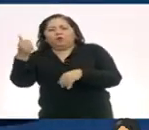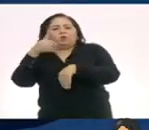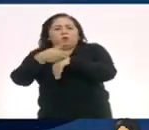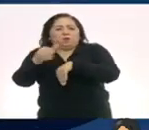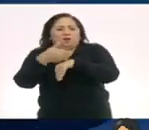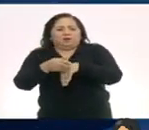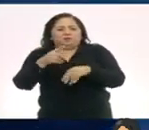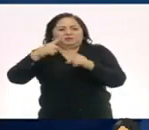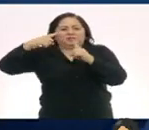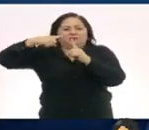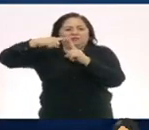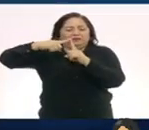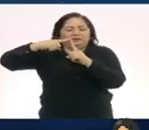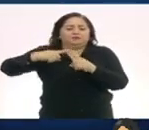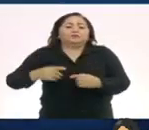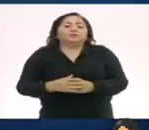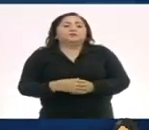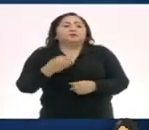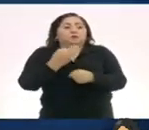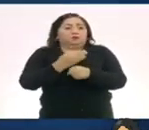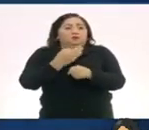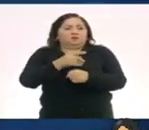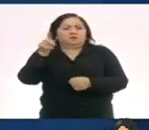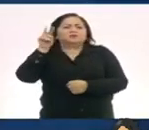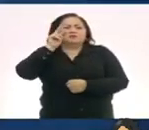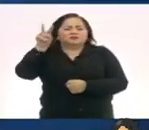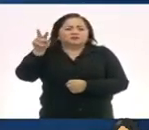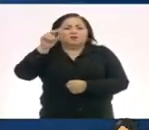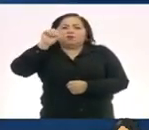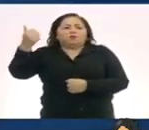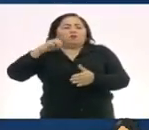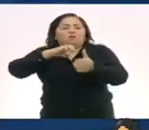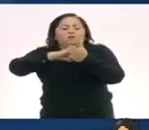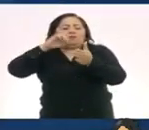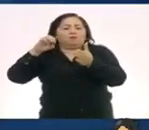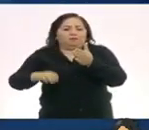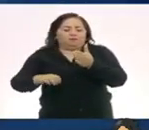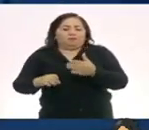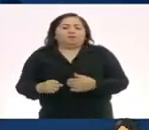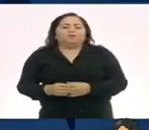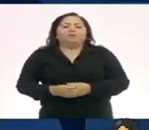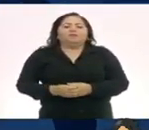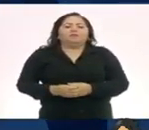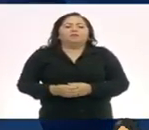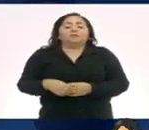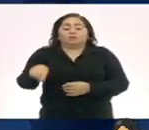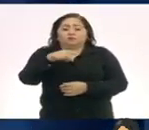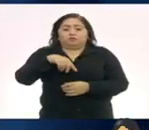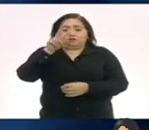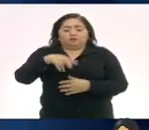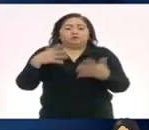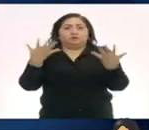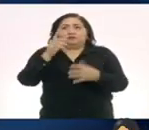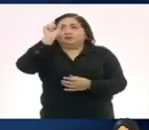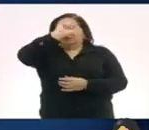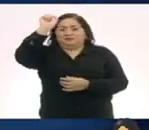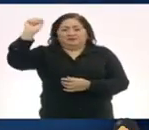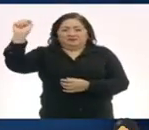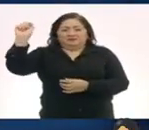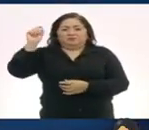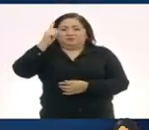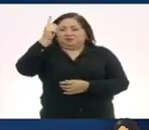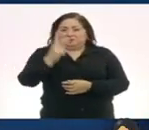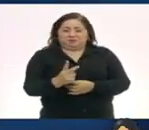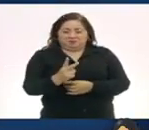de divisiones. Ahorita en la pantalla lo que están viendo es otro ejemplo de fracciones equivalentes. Ajá. Ajá. Nosotros hicimos en el pizarrón la de